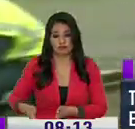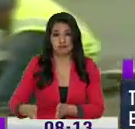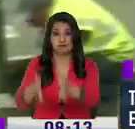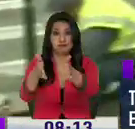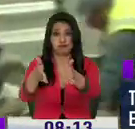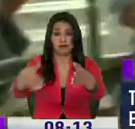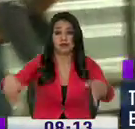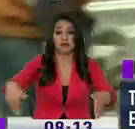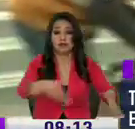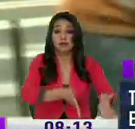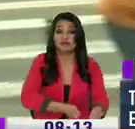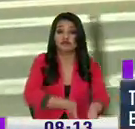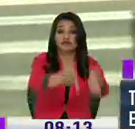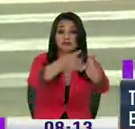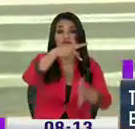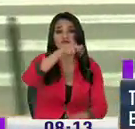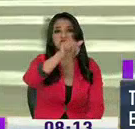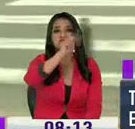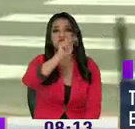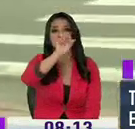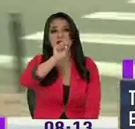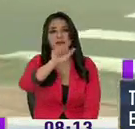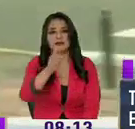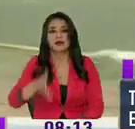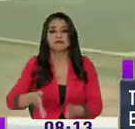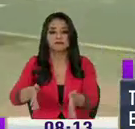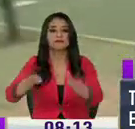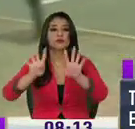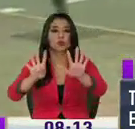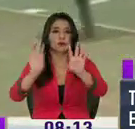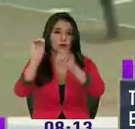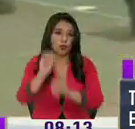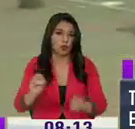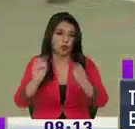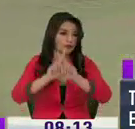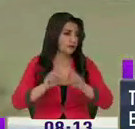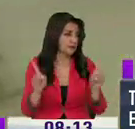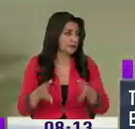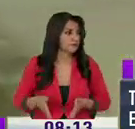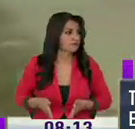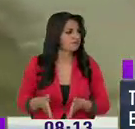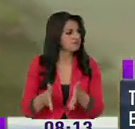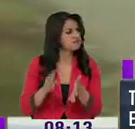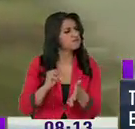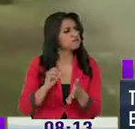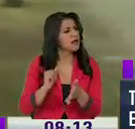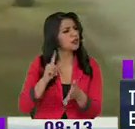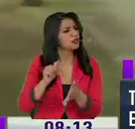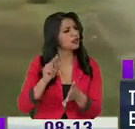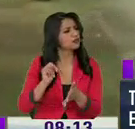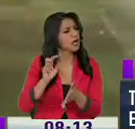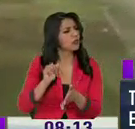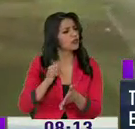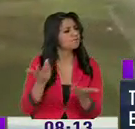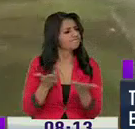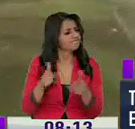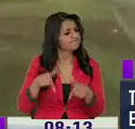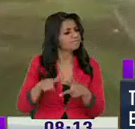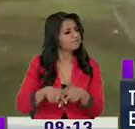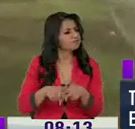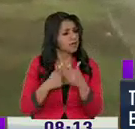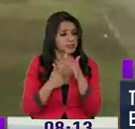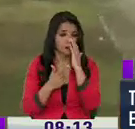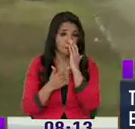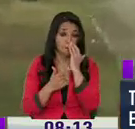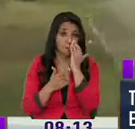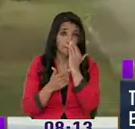prensa y la 9 de octubre, entre otras vías. ¿La Maldonado en qué tramo se va a intervenir? La Maldonado vamos a